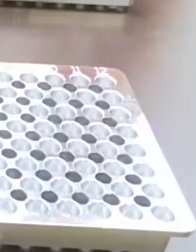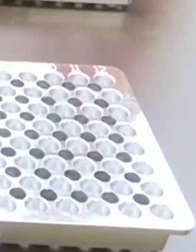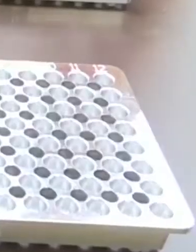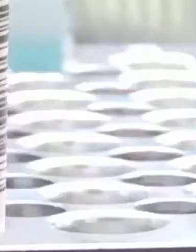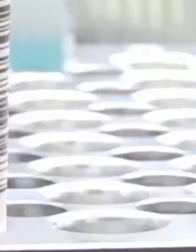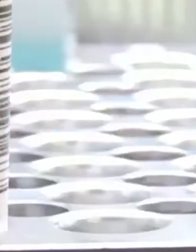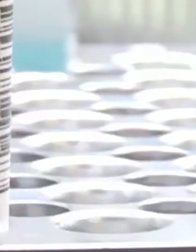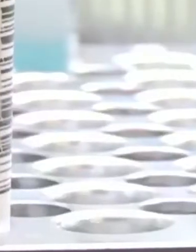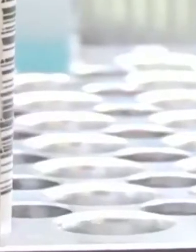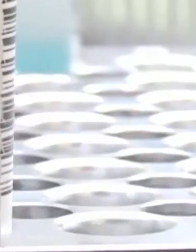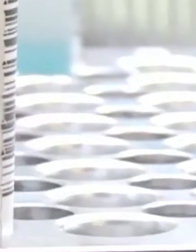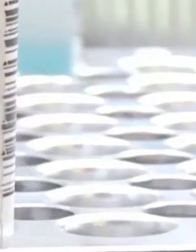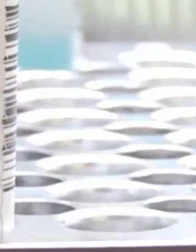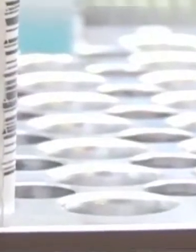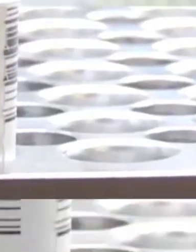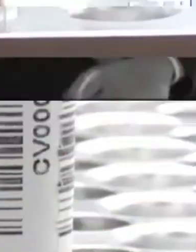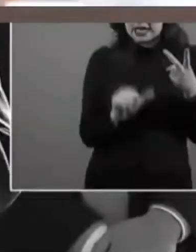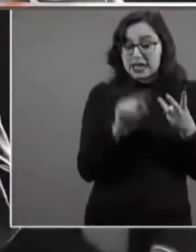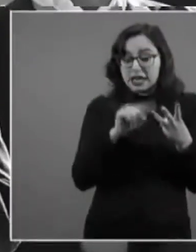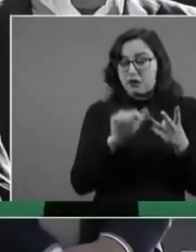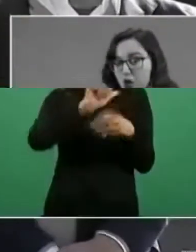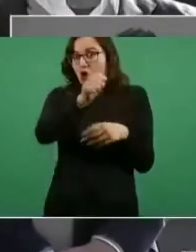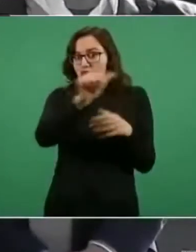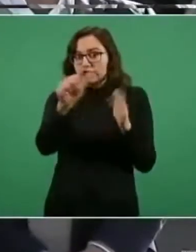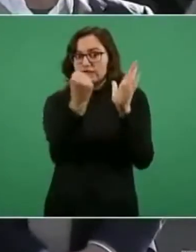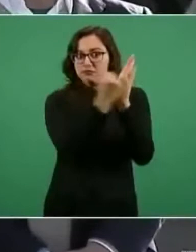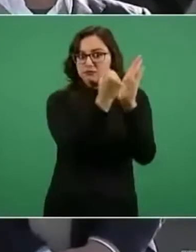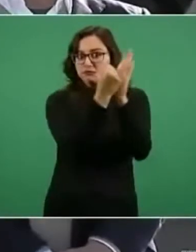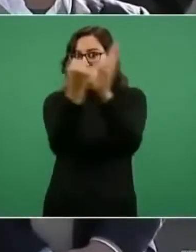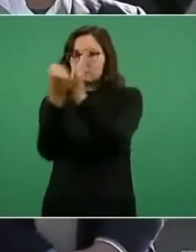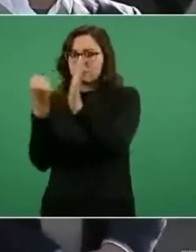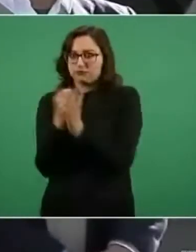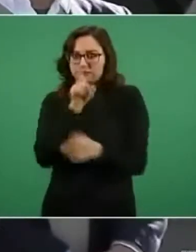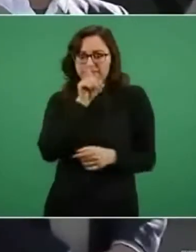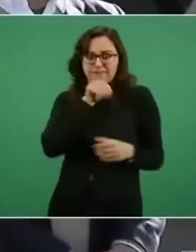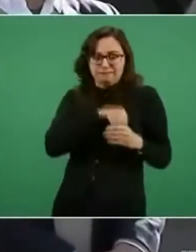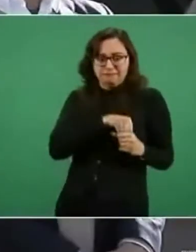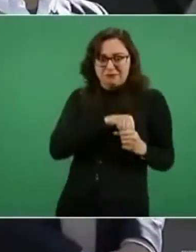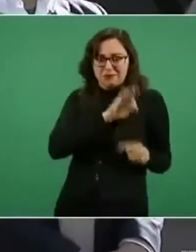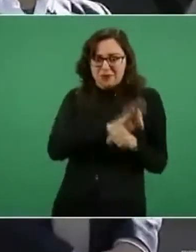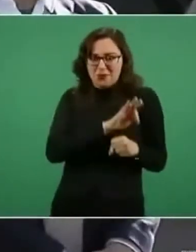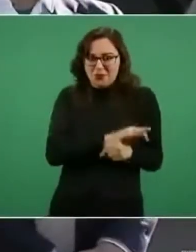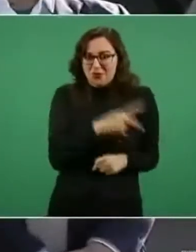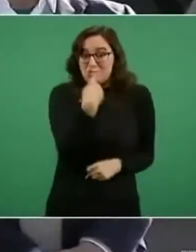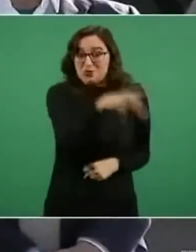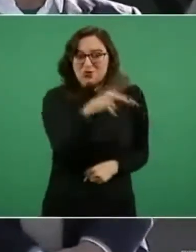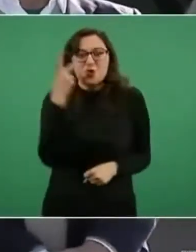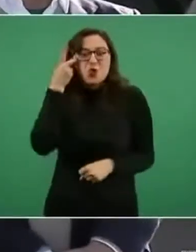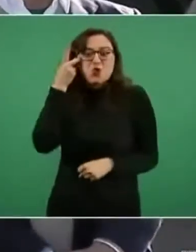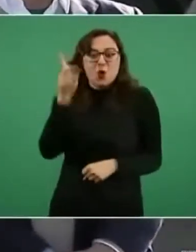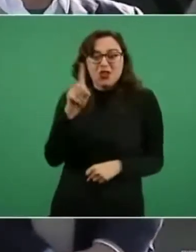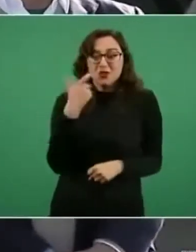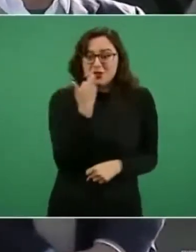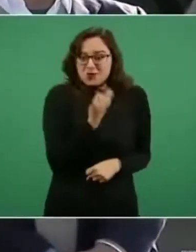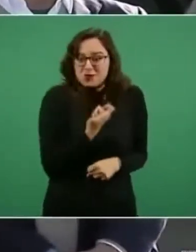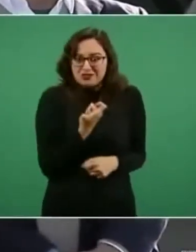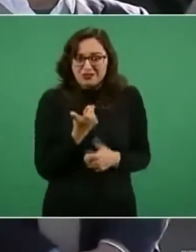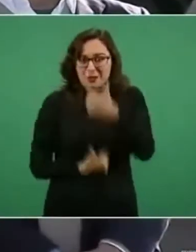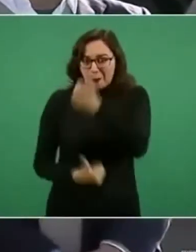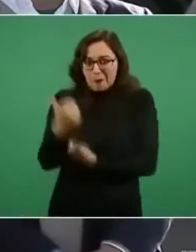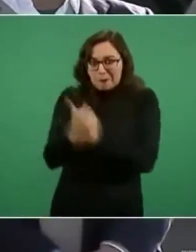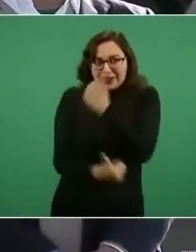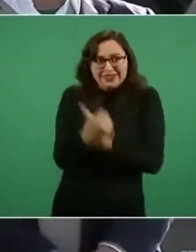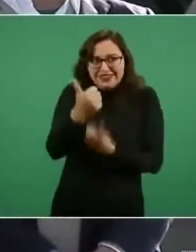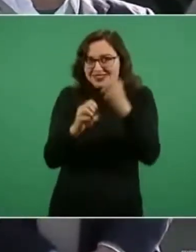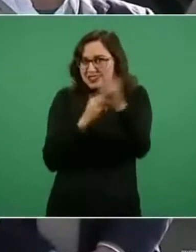con ese carácter o el de confidencial. ¿Por qué razón? Porque tienen que proteger la información de su precio y